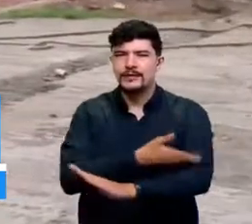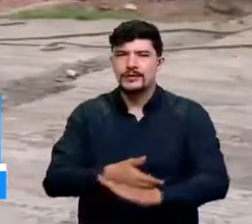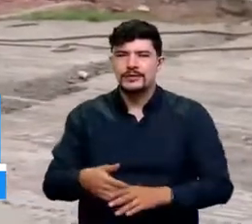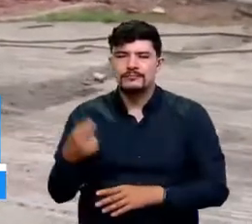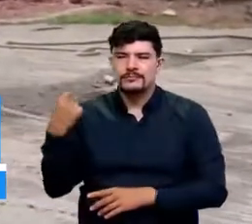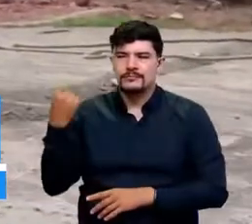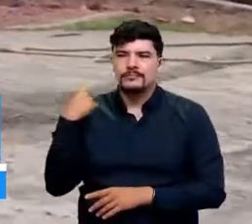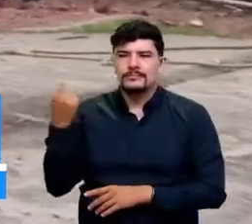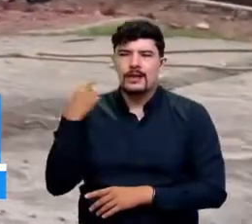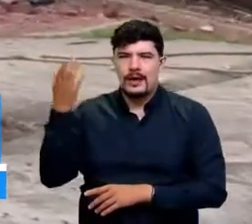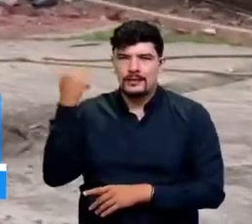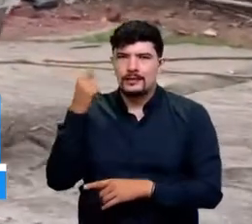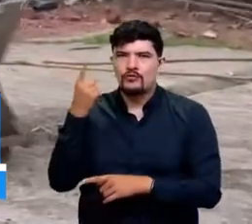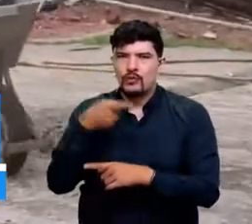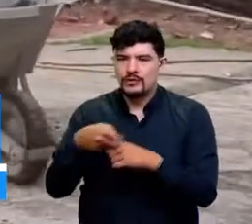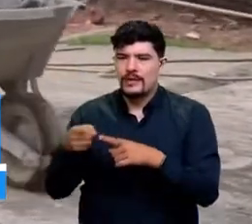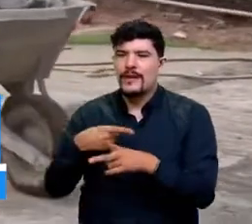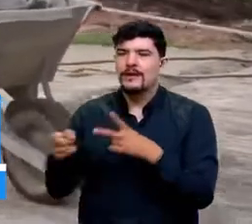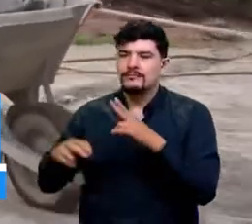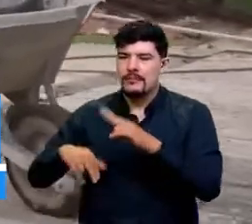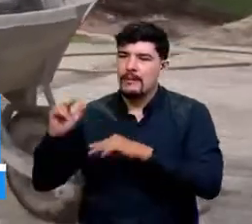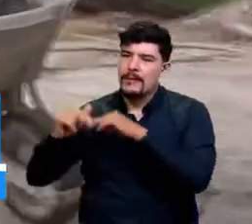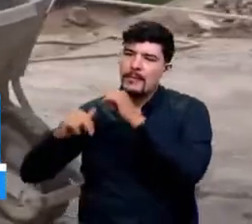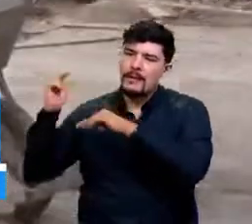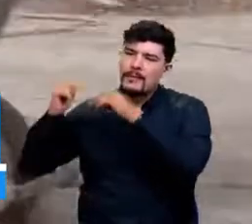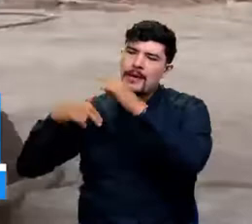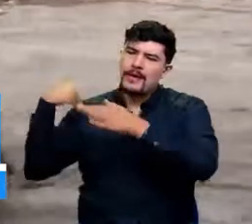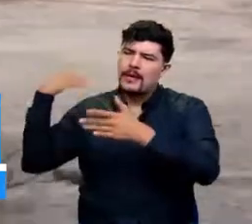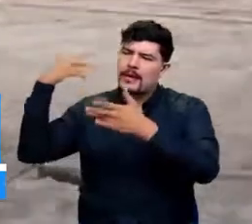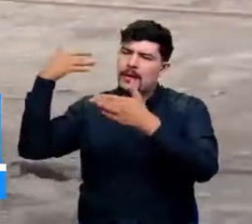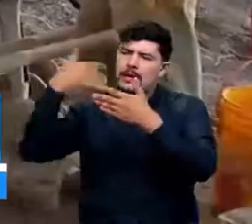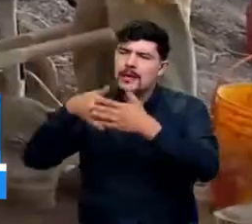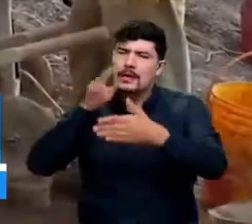hace dos semanas y tenemos proyectado